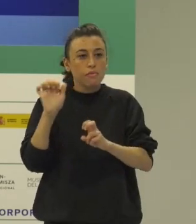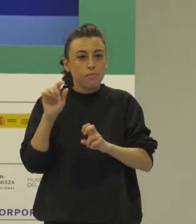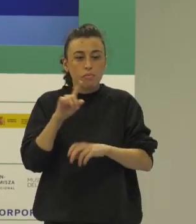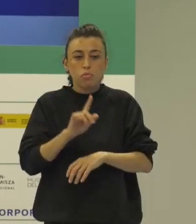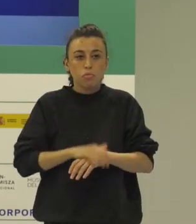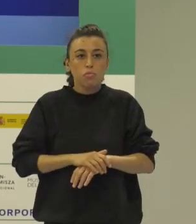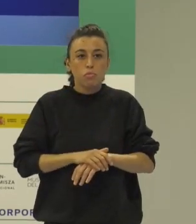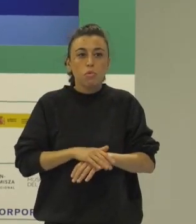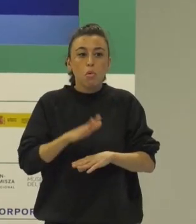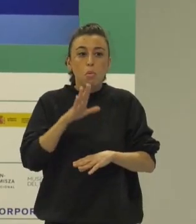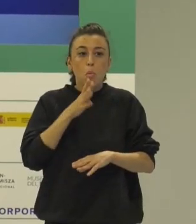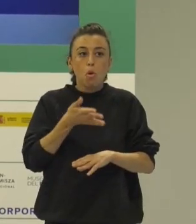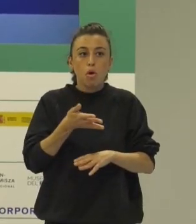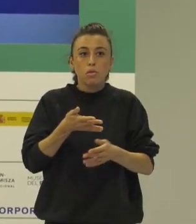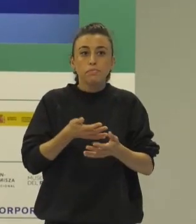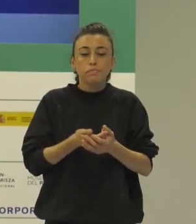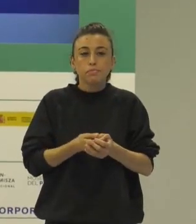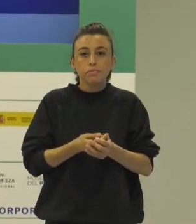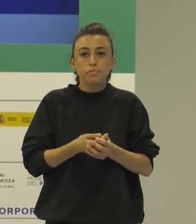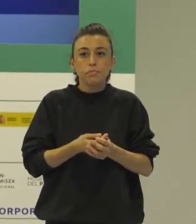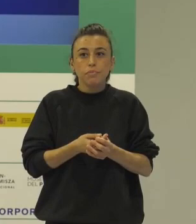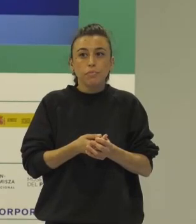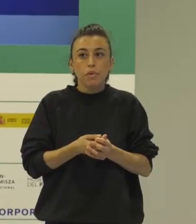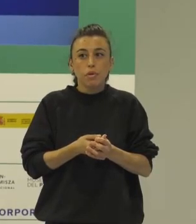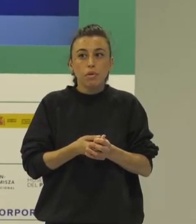porque sino